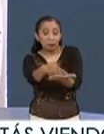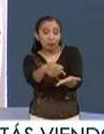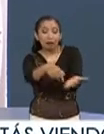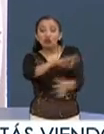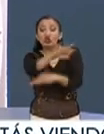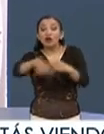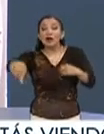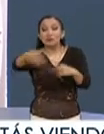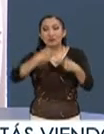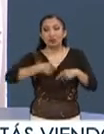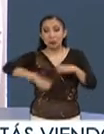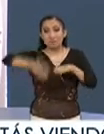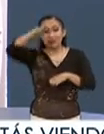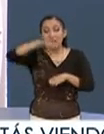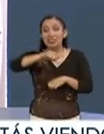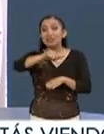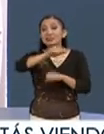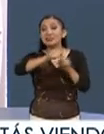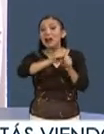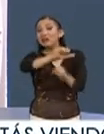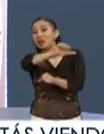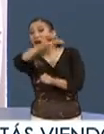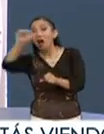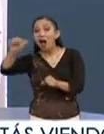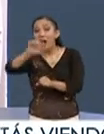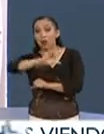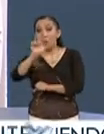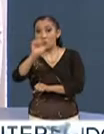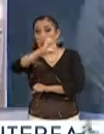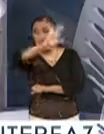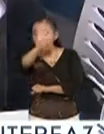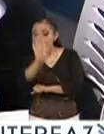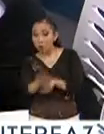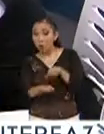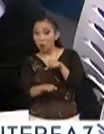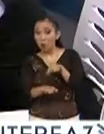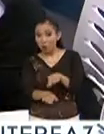los mexicanos mayores de 16 años al morir